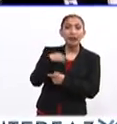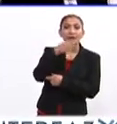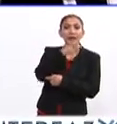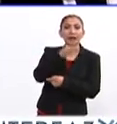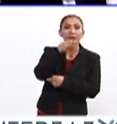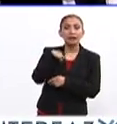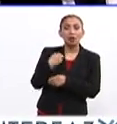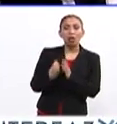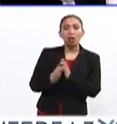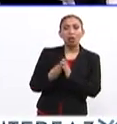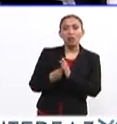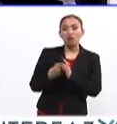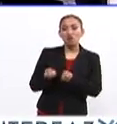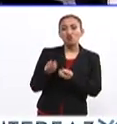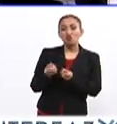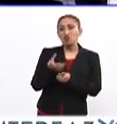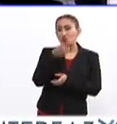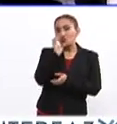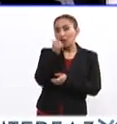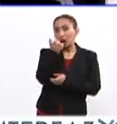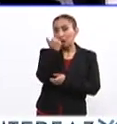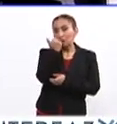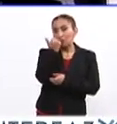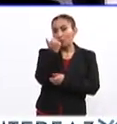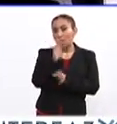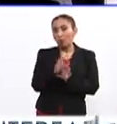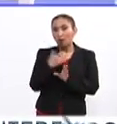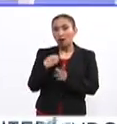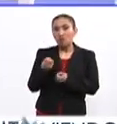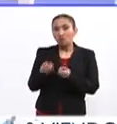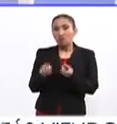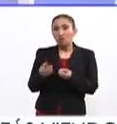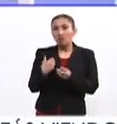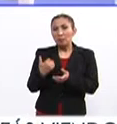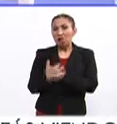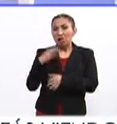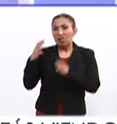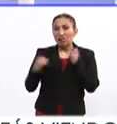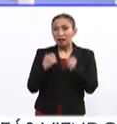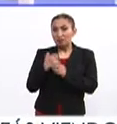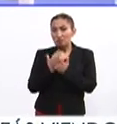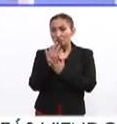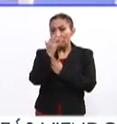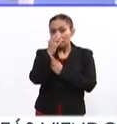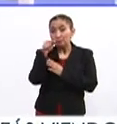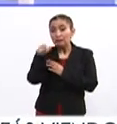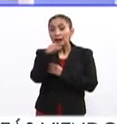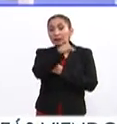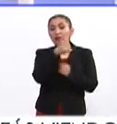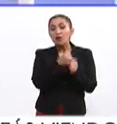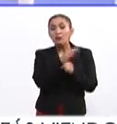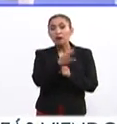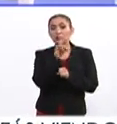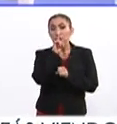fiestas clandestinas que les dan de beber a los alumnos de manera indiscriminada. Y finalmente toda esta información está ahí, ¿no?